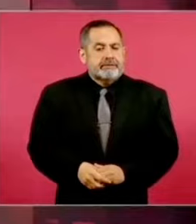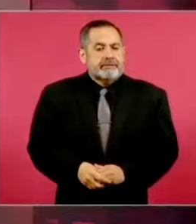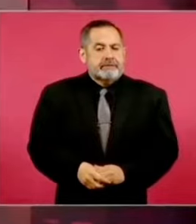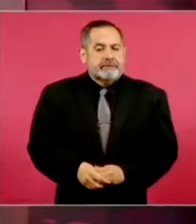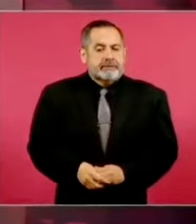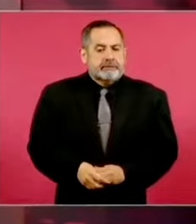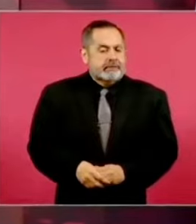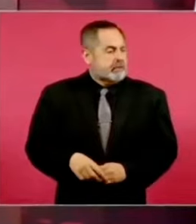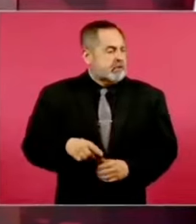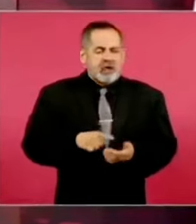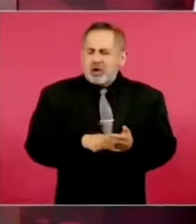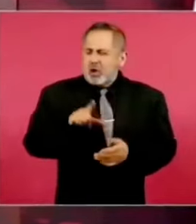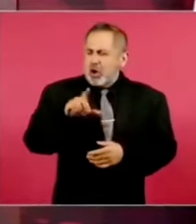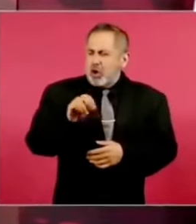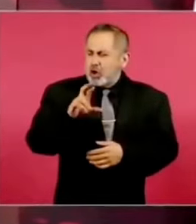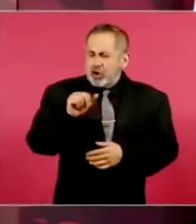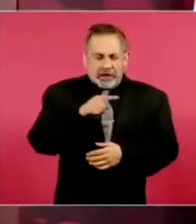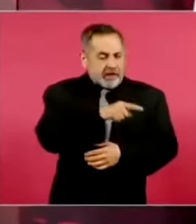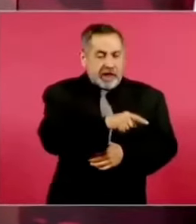Loretta ahora fue a entrevistar